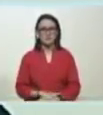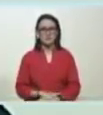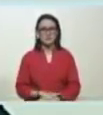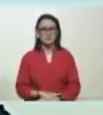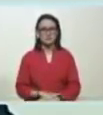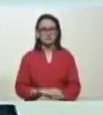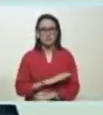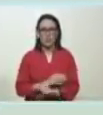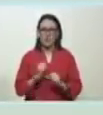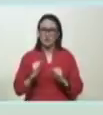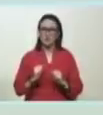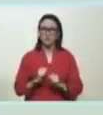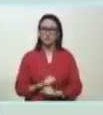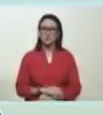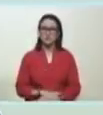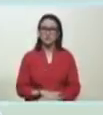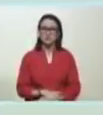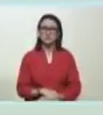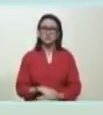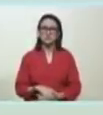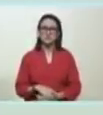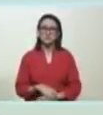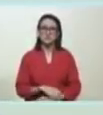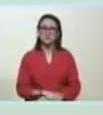muy poderoso,